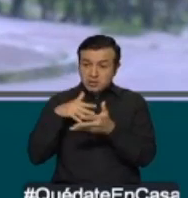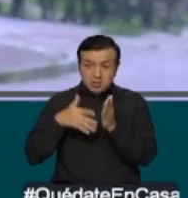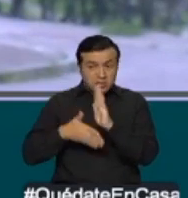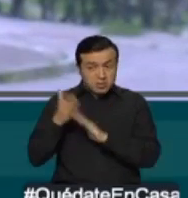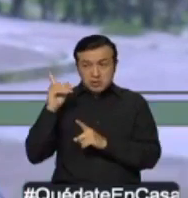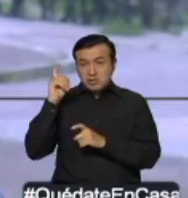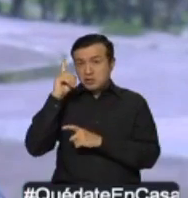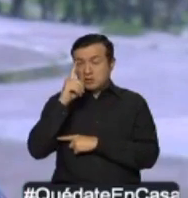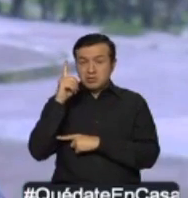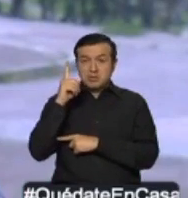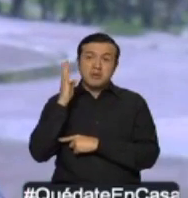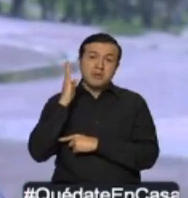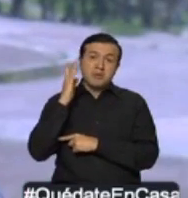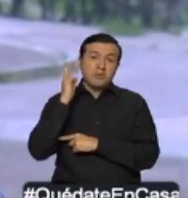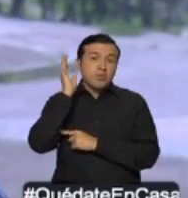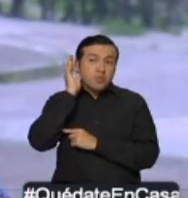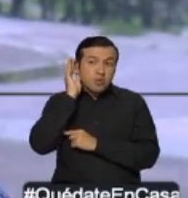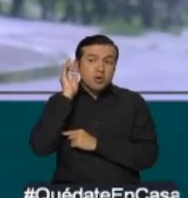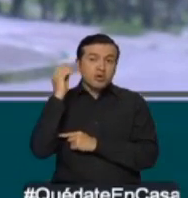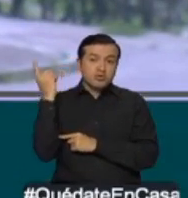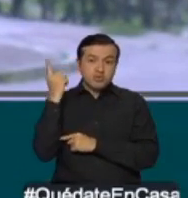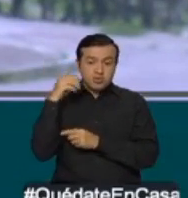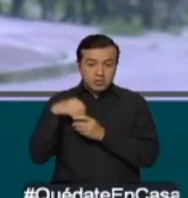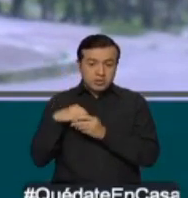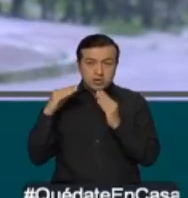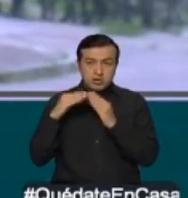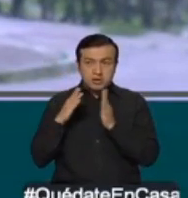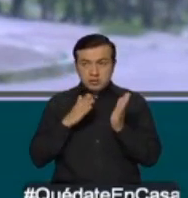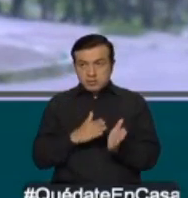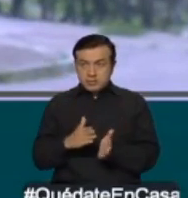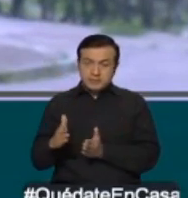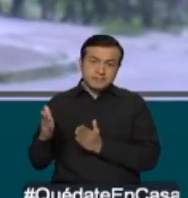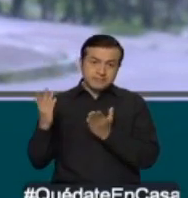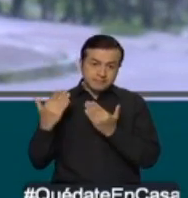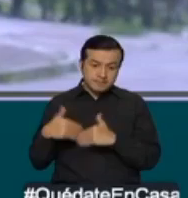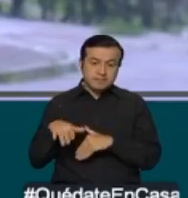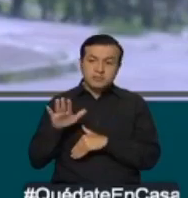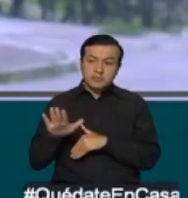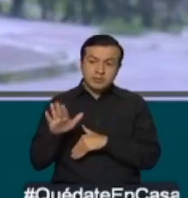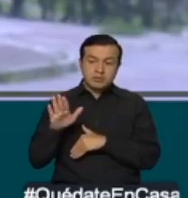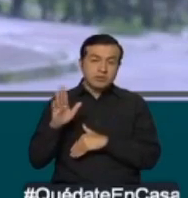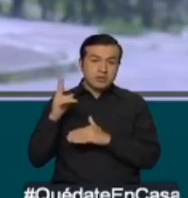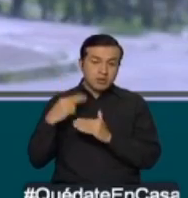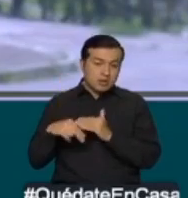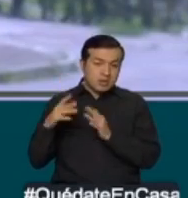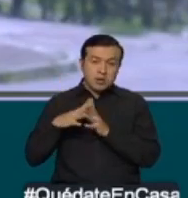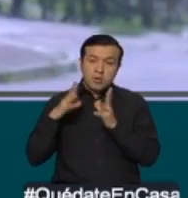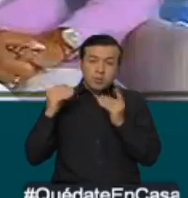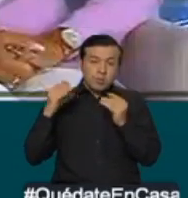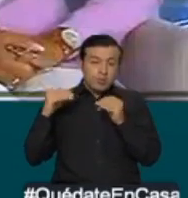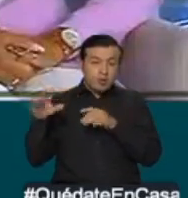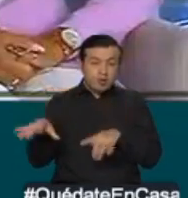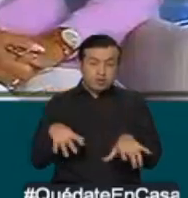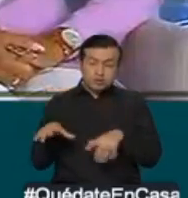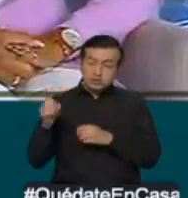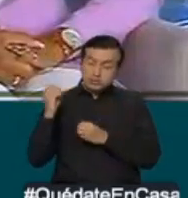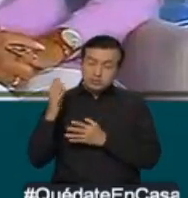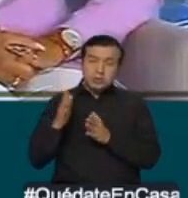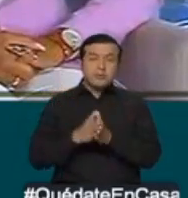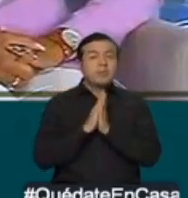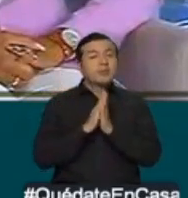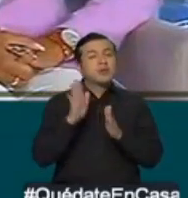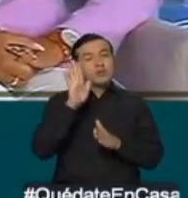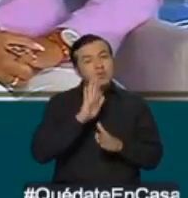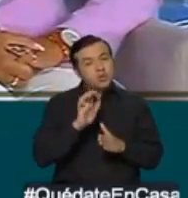es difícil para una mamá de casa quedarse todo el día las 24 horas con sus hijos sin tener muchas actividades que hacer pido a los